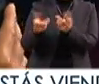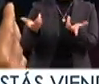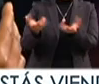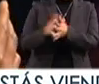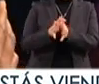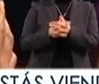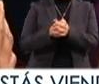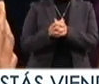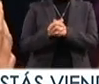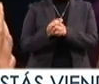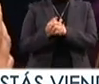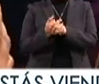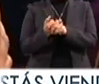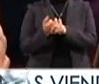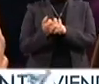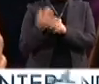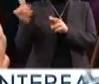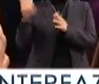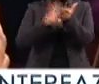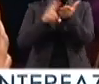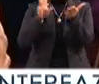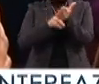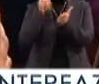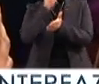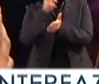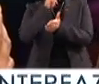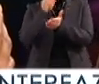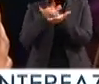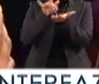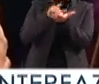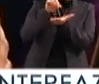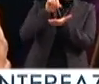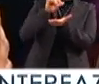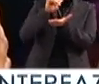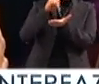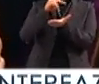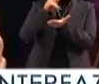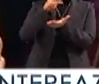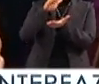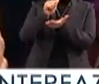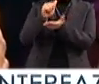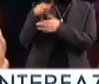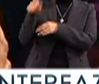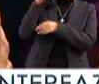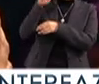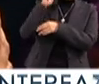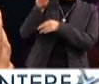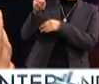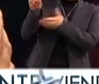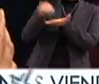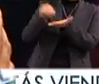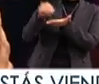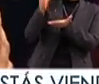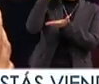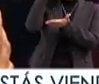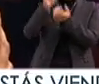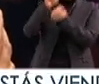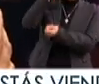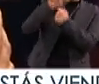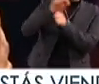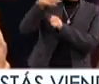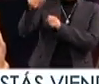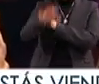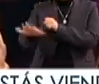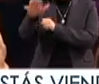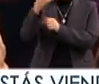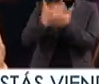una valoración diagnóstica, en donde tengamos precisamente el conocimiento de cuáles